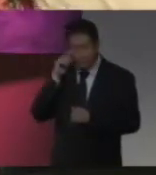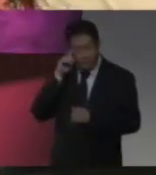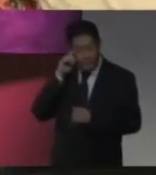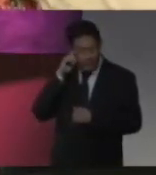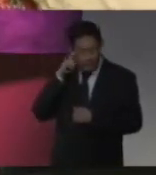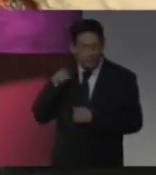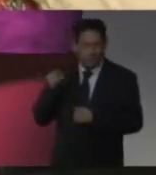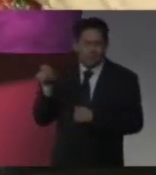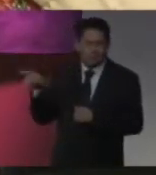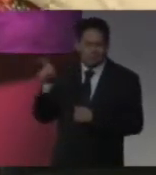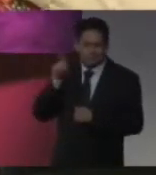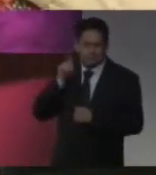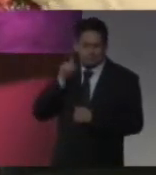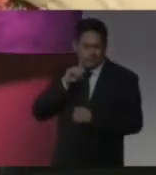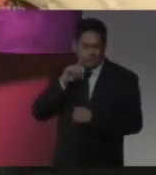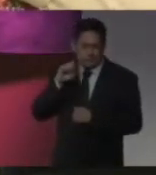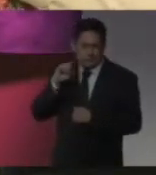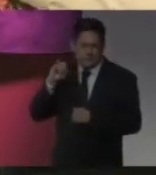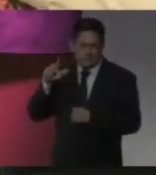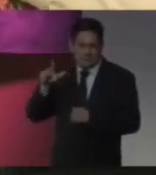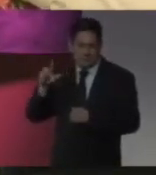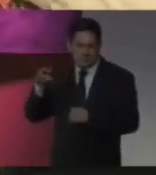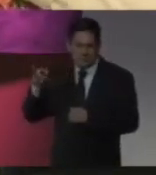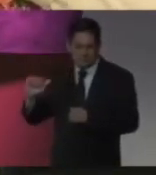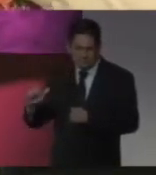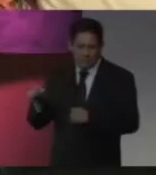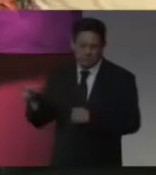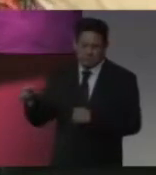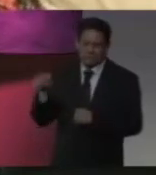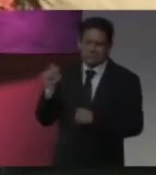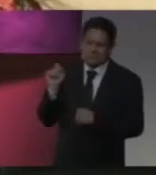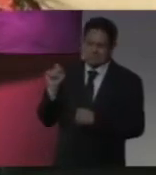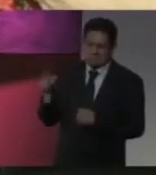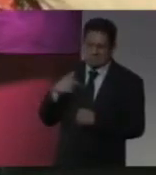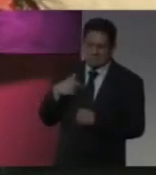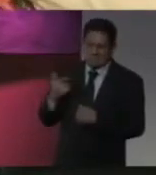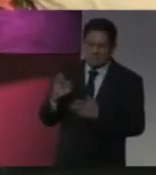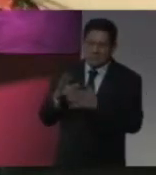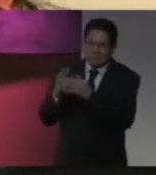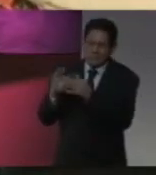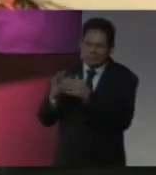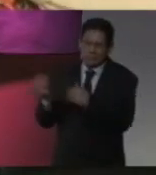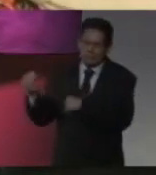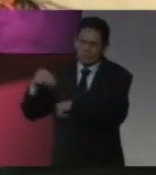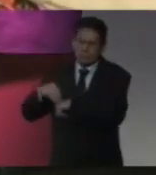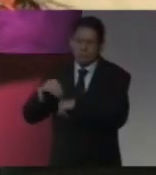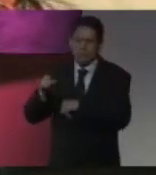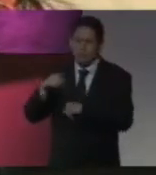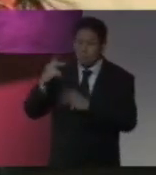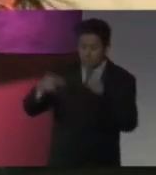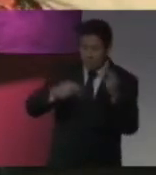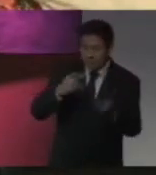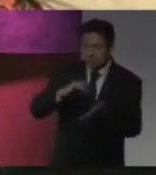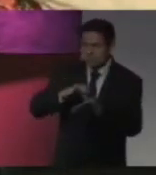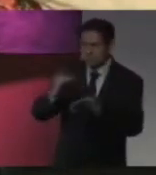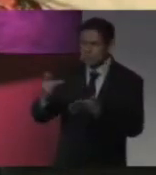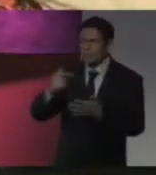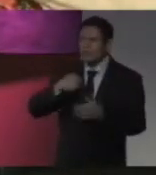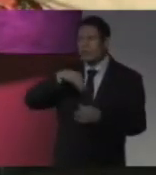Silvia. Bueno, agradecer las preguntas, son muy interesantes. ¿Sí? Yo creo que